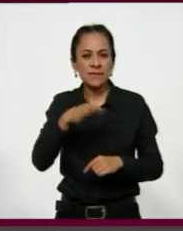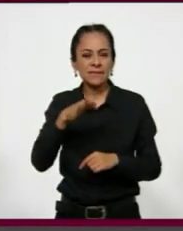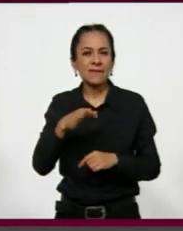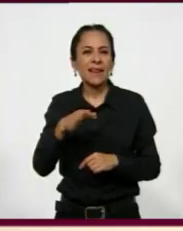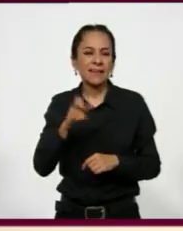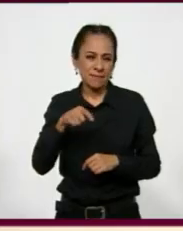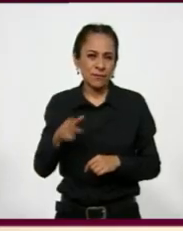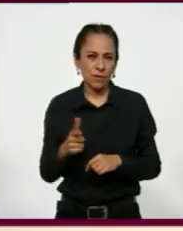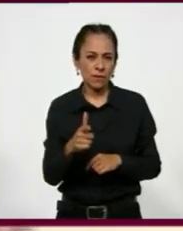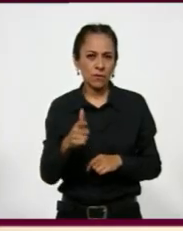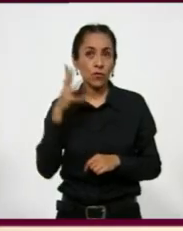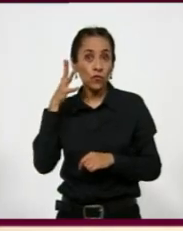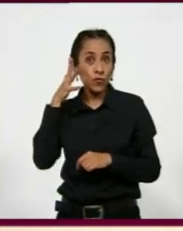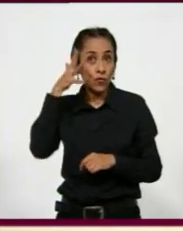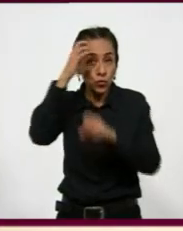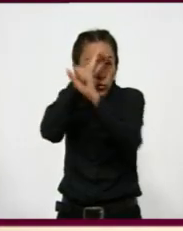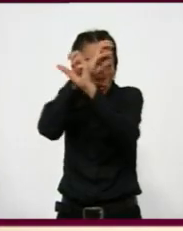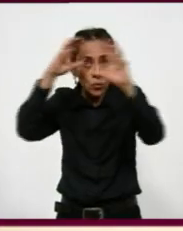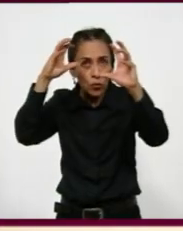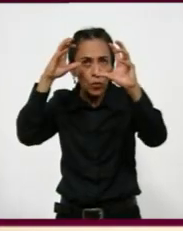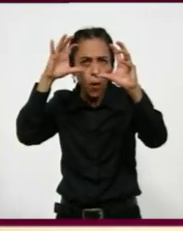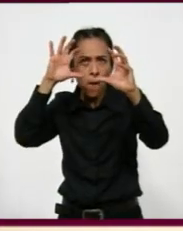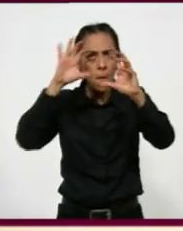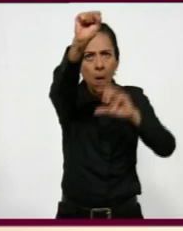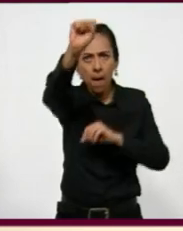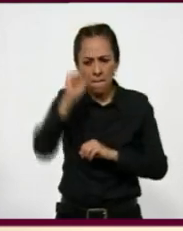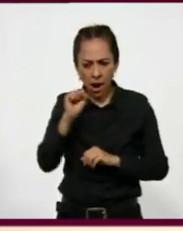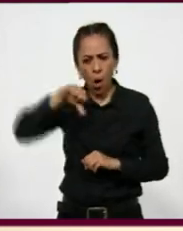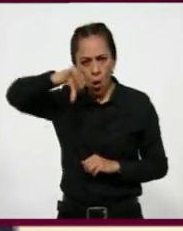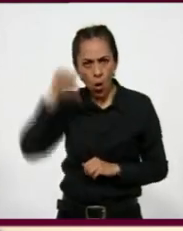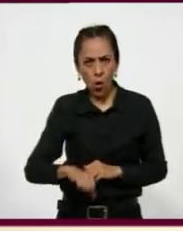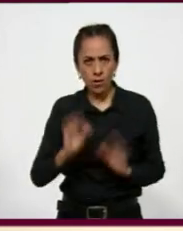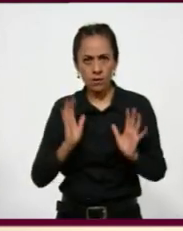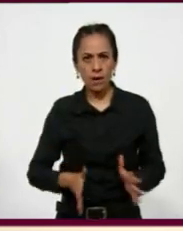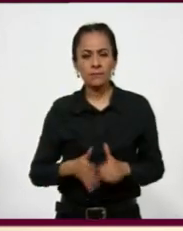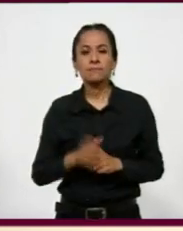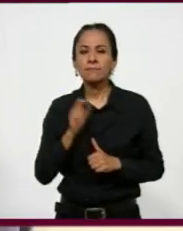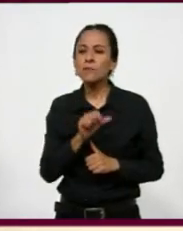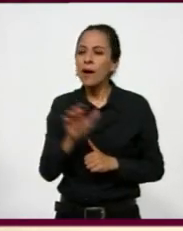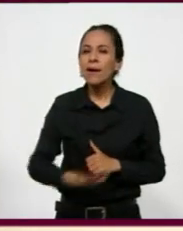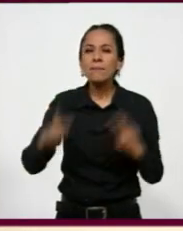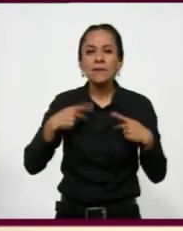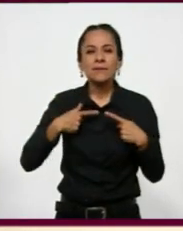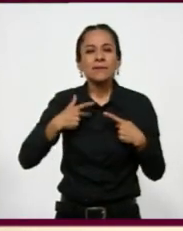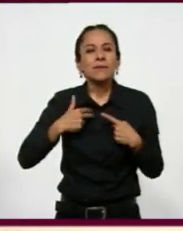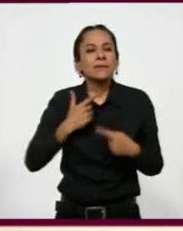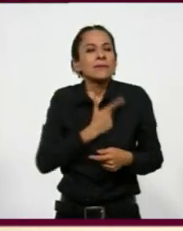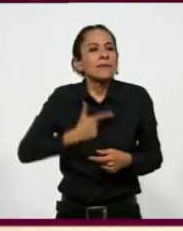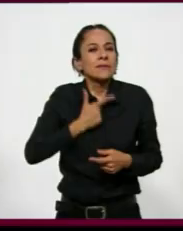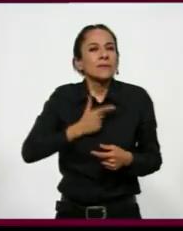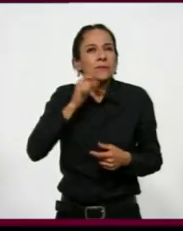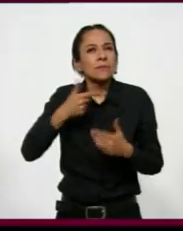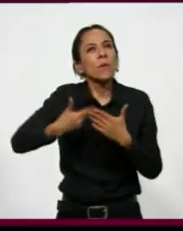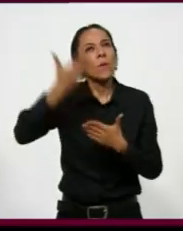desde hoy. Espero que le guste a la gente, sobre todo que le guste recordar algo del pasado, que es el presente